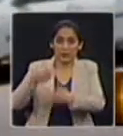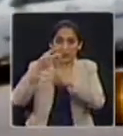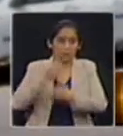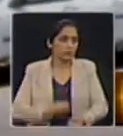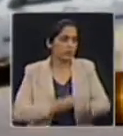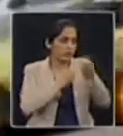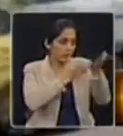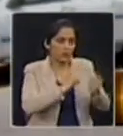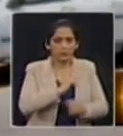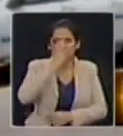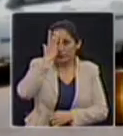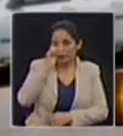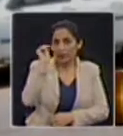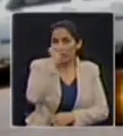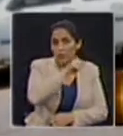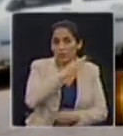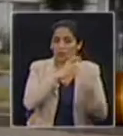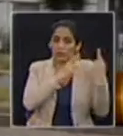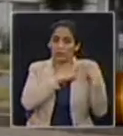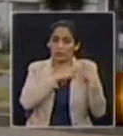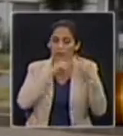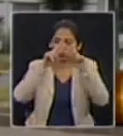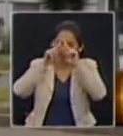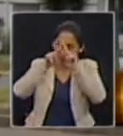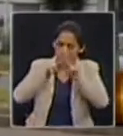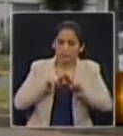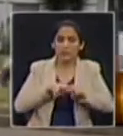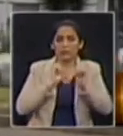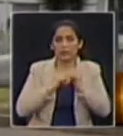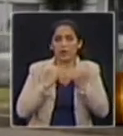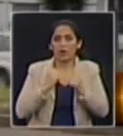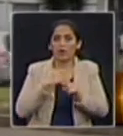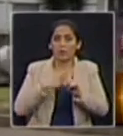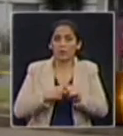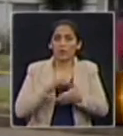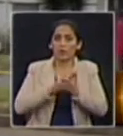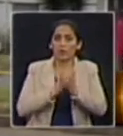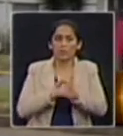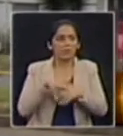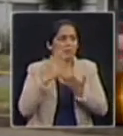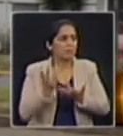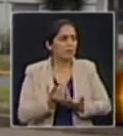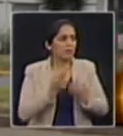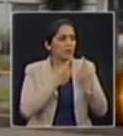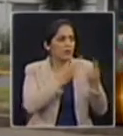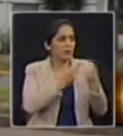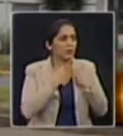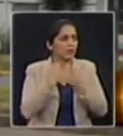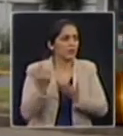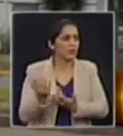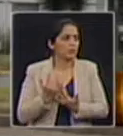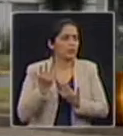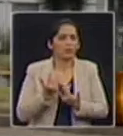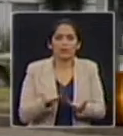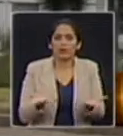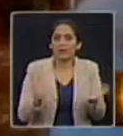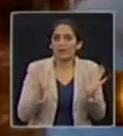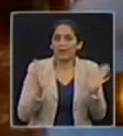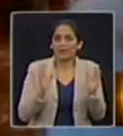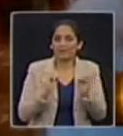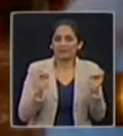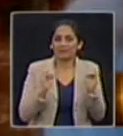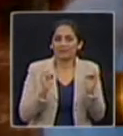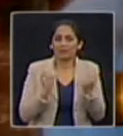la constitucionalidad de la propuesta. Noviembre está por terminar y el fallo, al parecer, tardará unos días más.